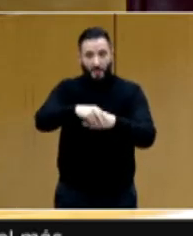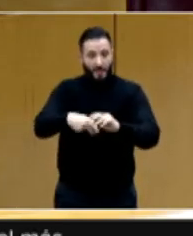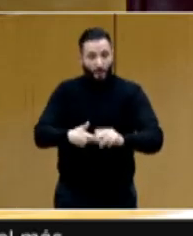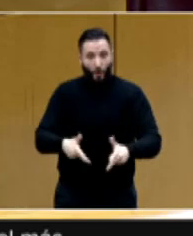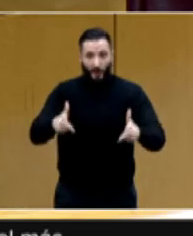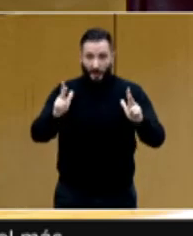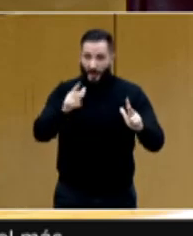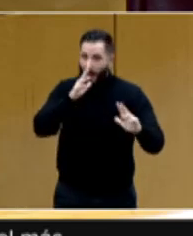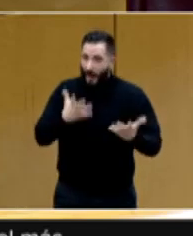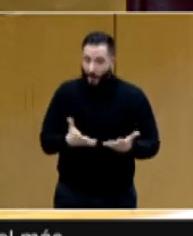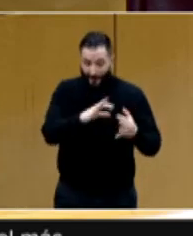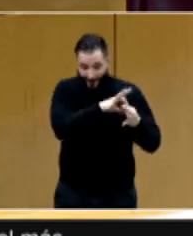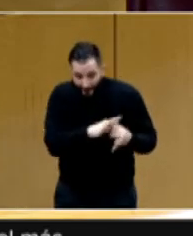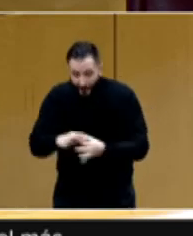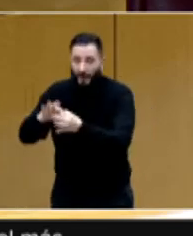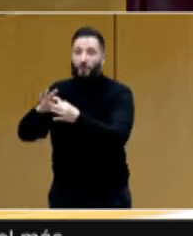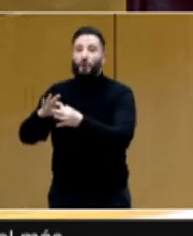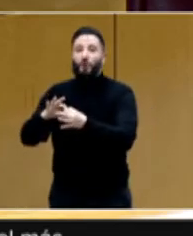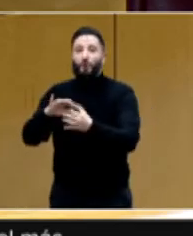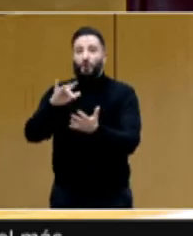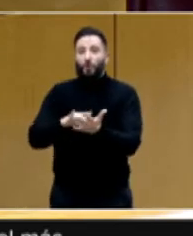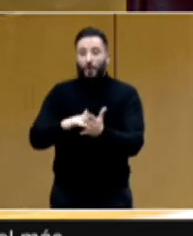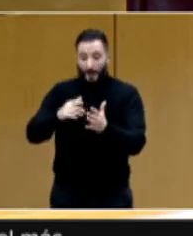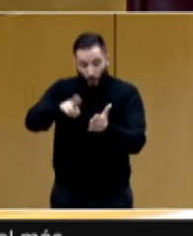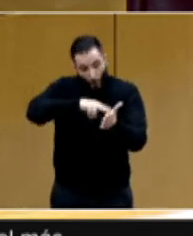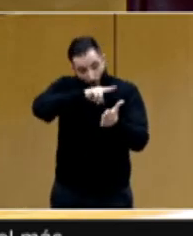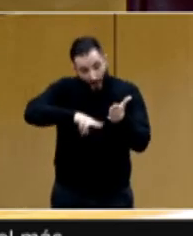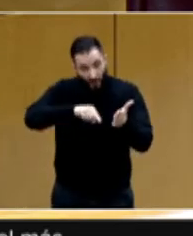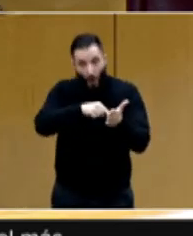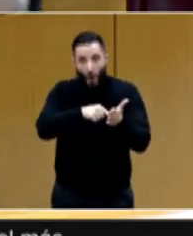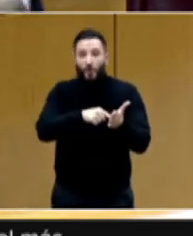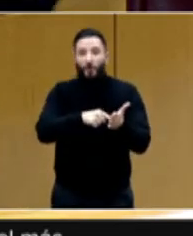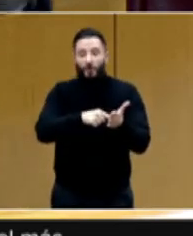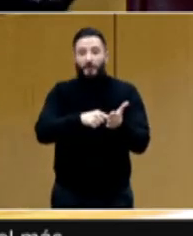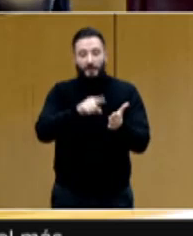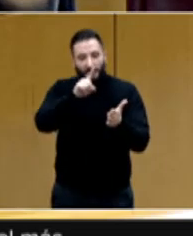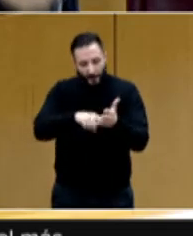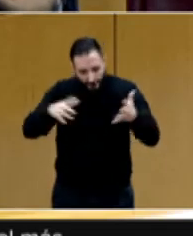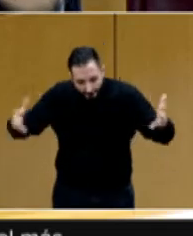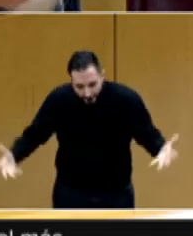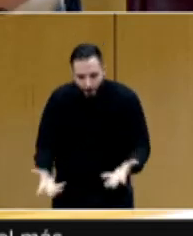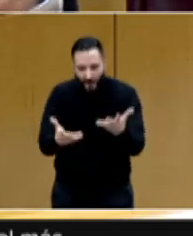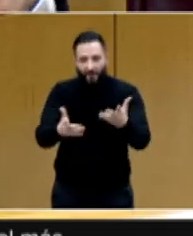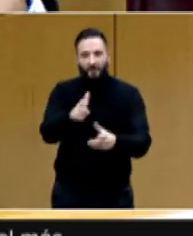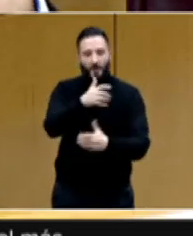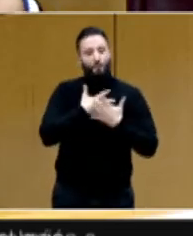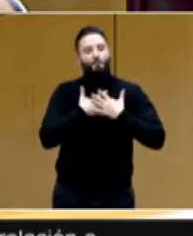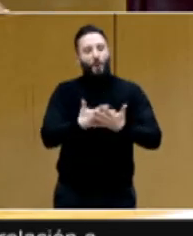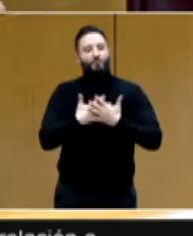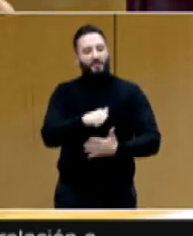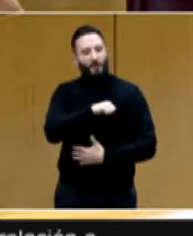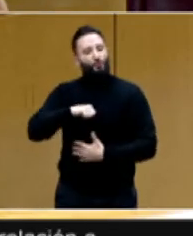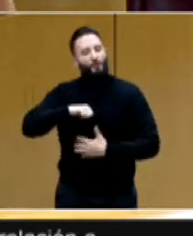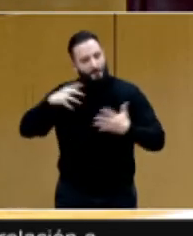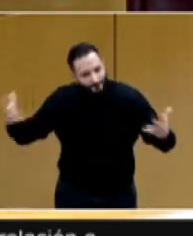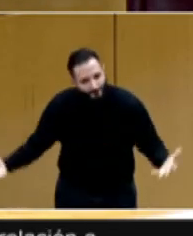en relación a esto en la propia convención promueve la autonomía de la voluntad pero también